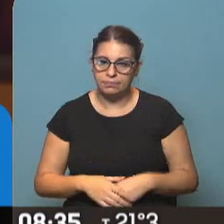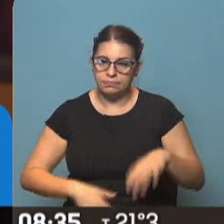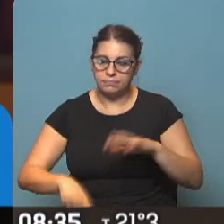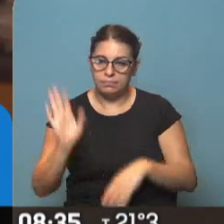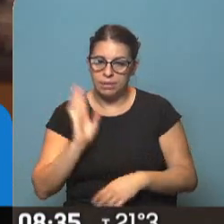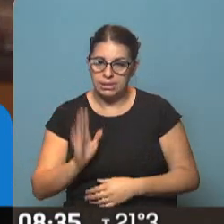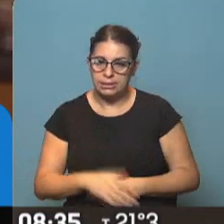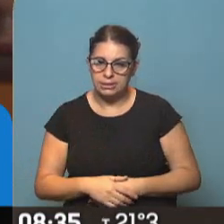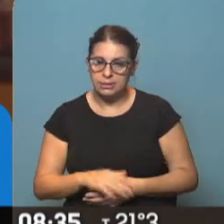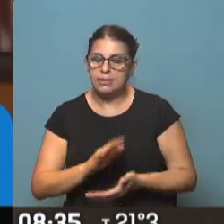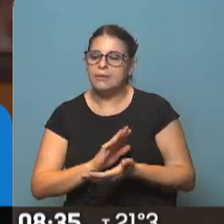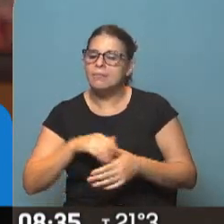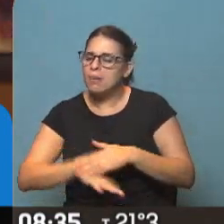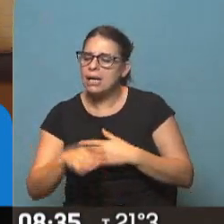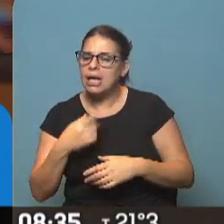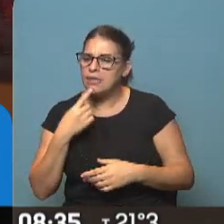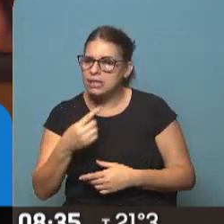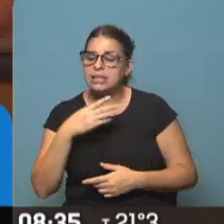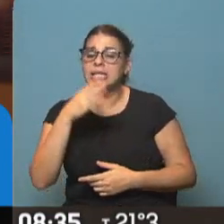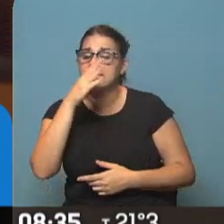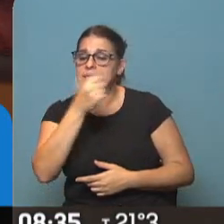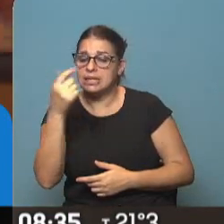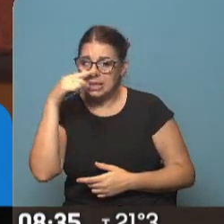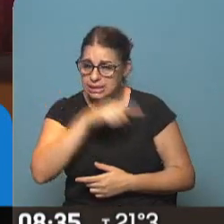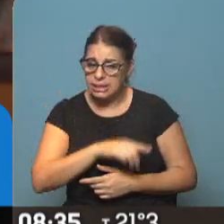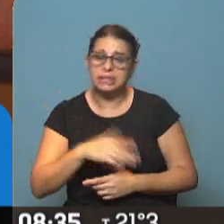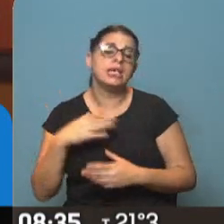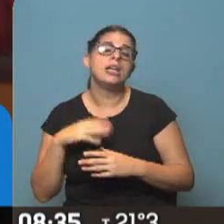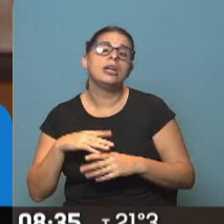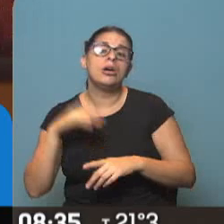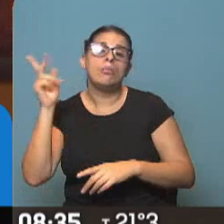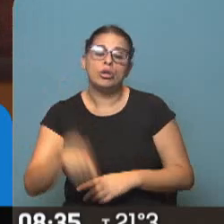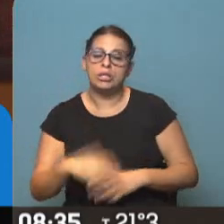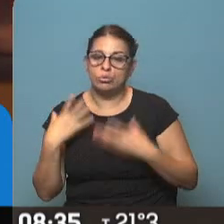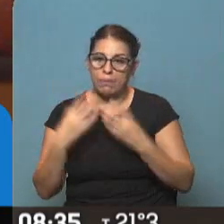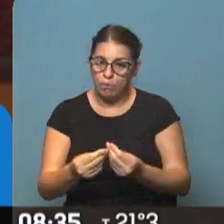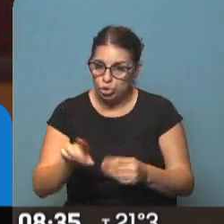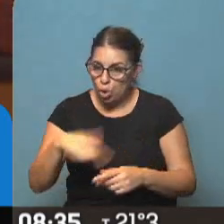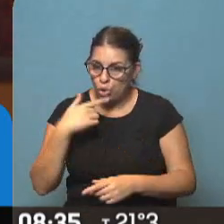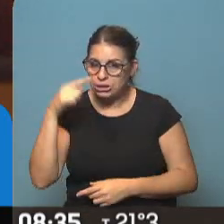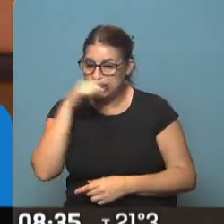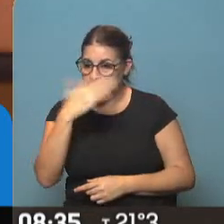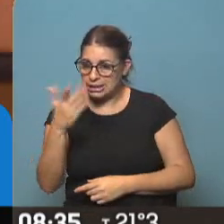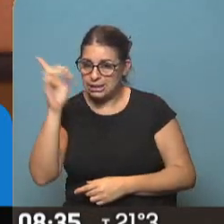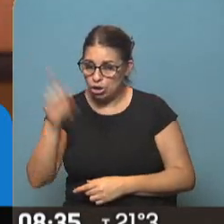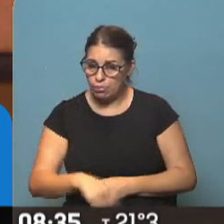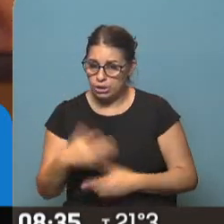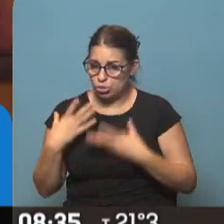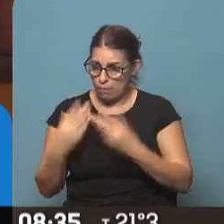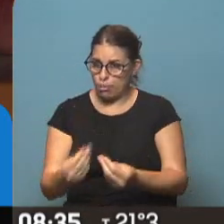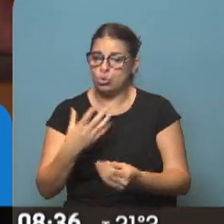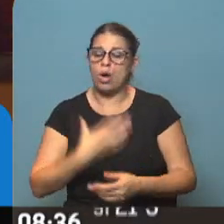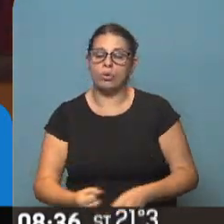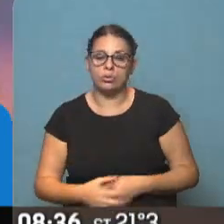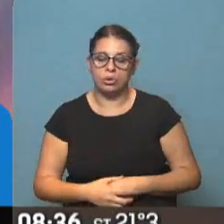más bajas marcan un 67 por ciento a favor y otras hasta un 75% a